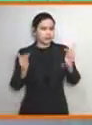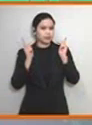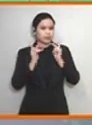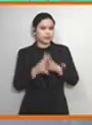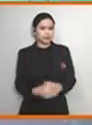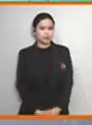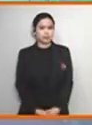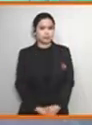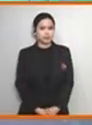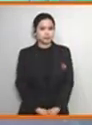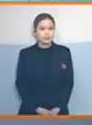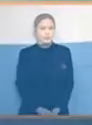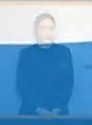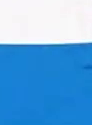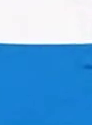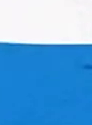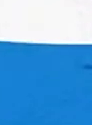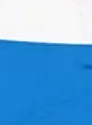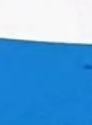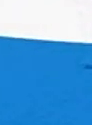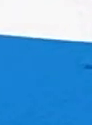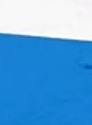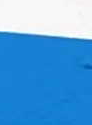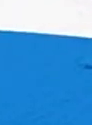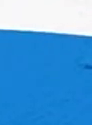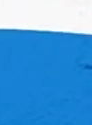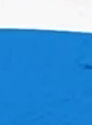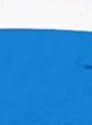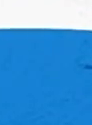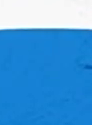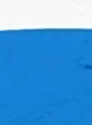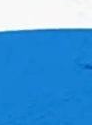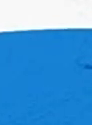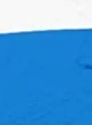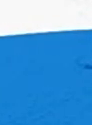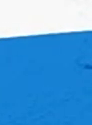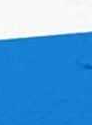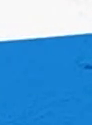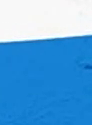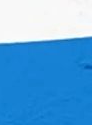la vida. Juega